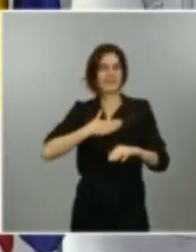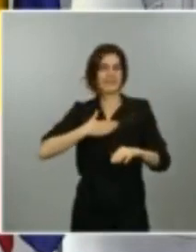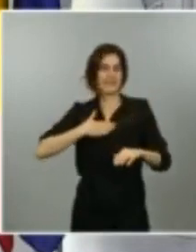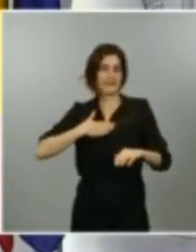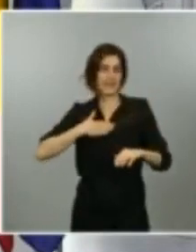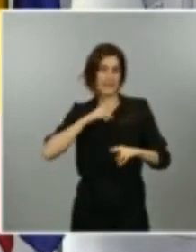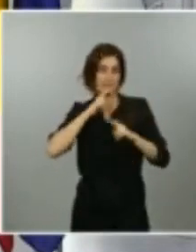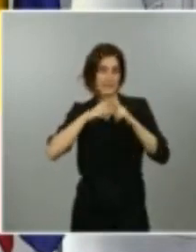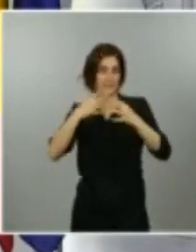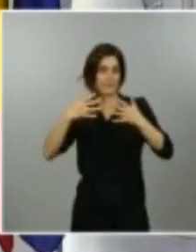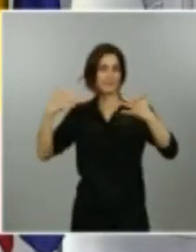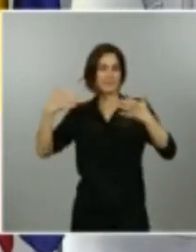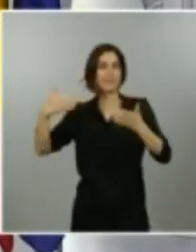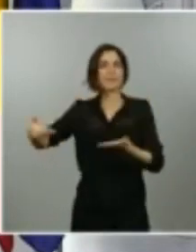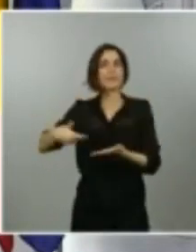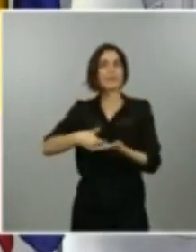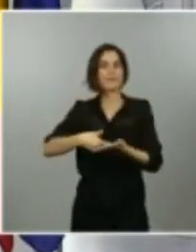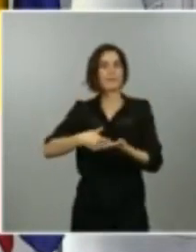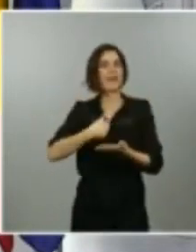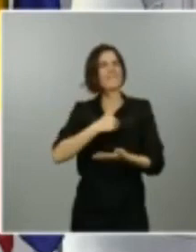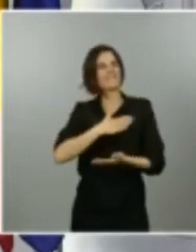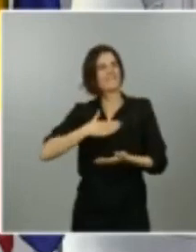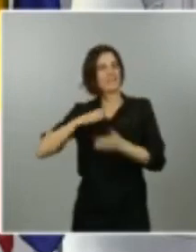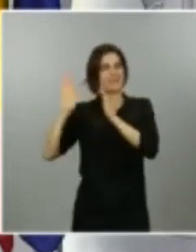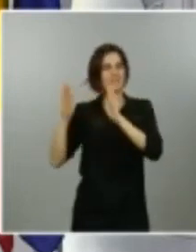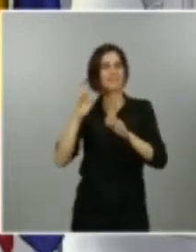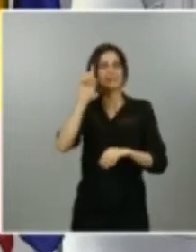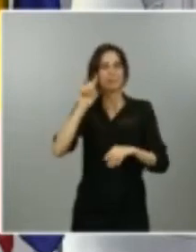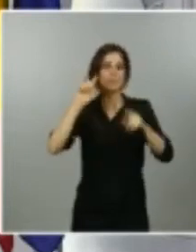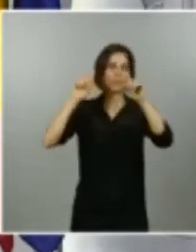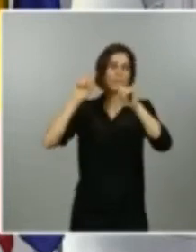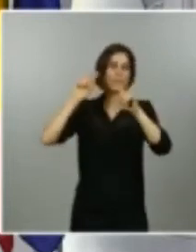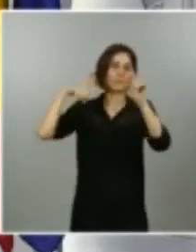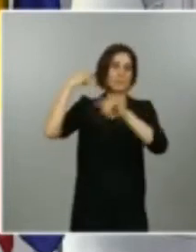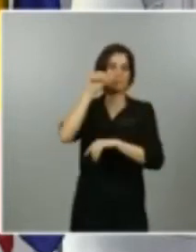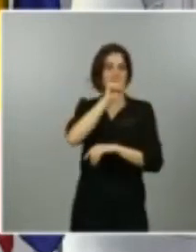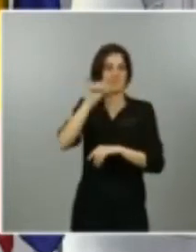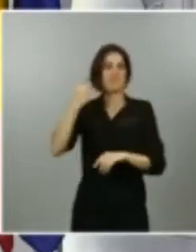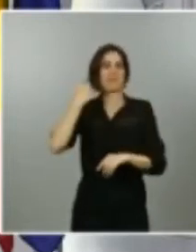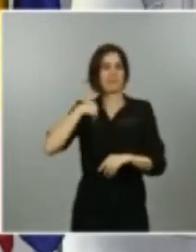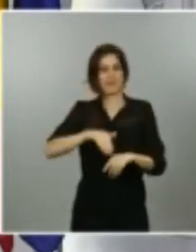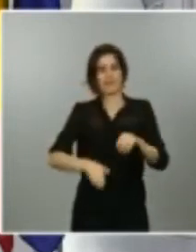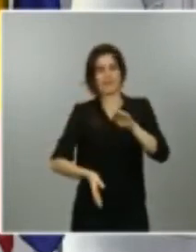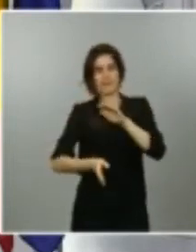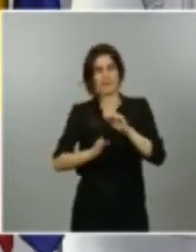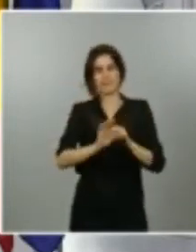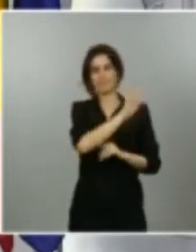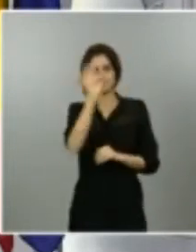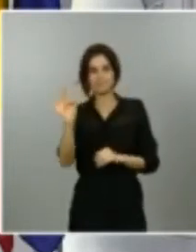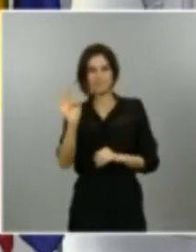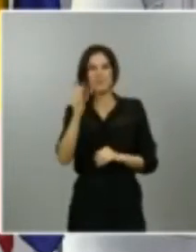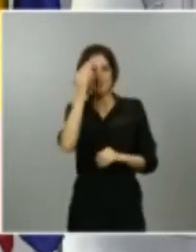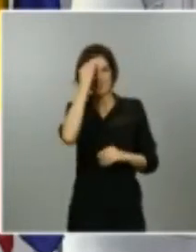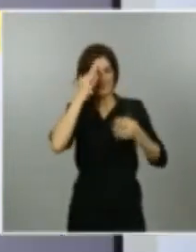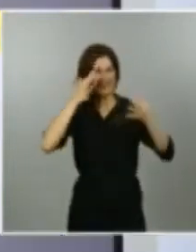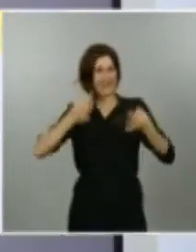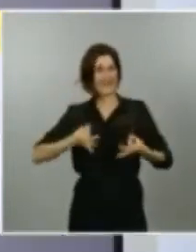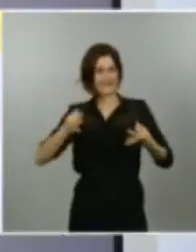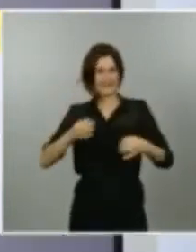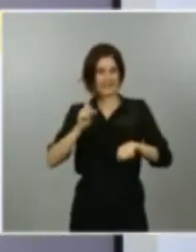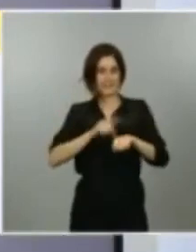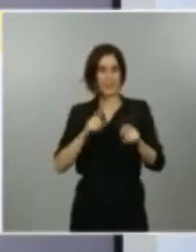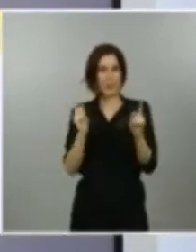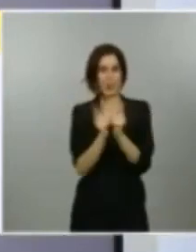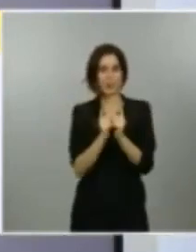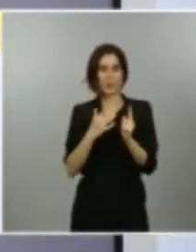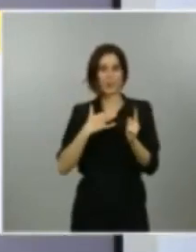a la fase 1 en una semana le parece realista concretar en tan poco tiempo un plan de detección y seguimiento de casos en la atención